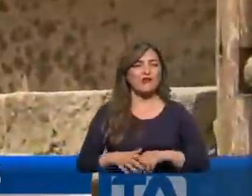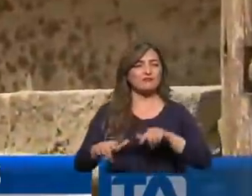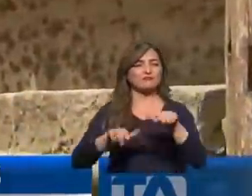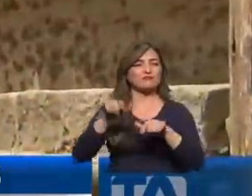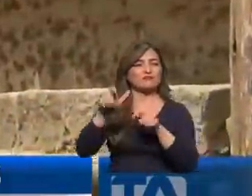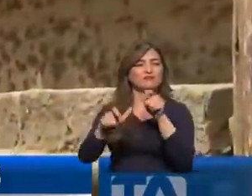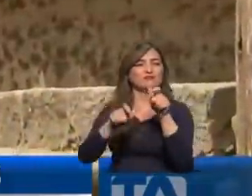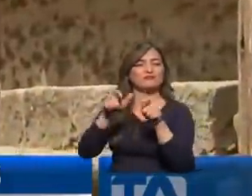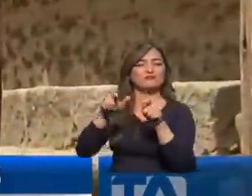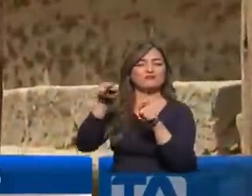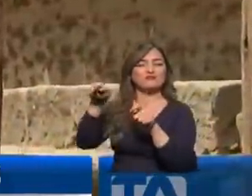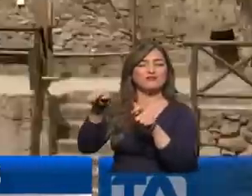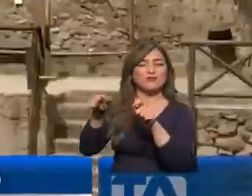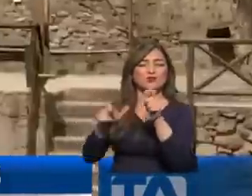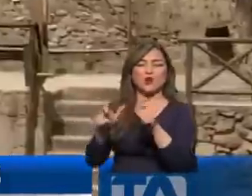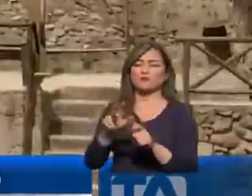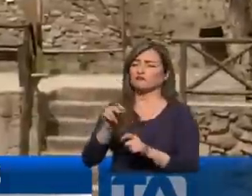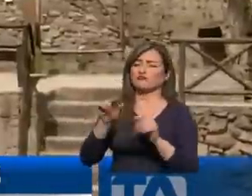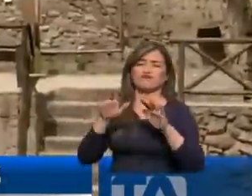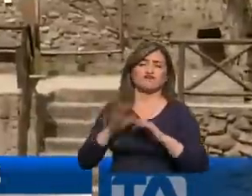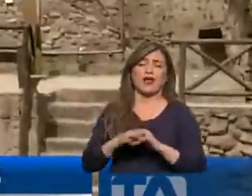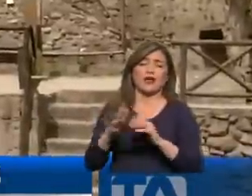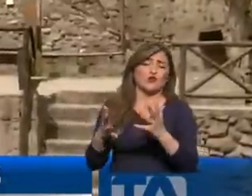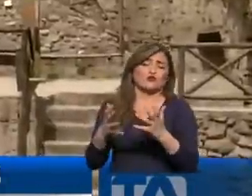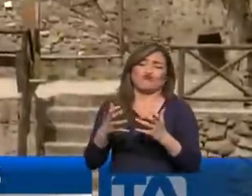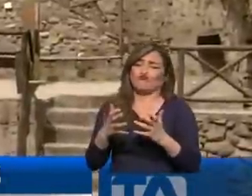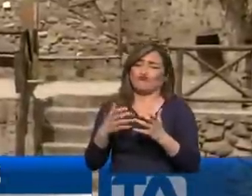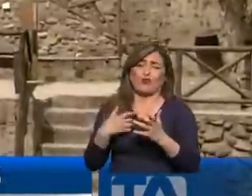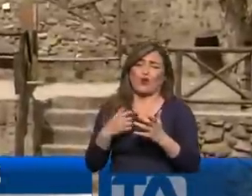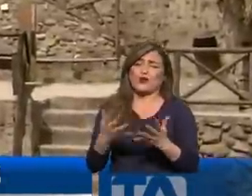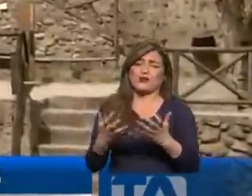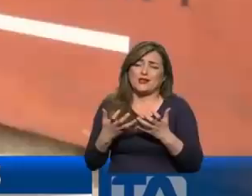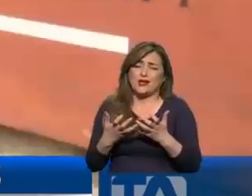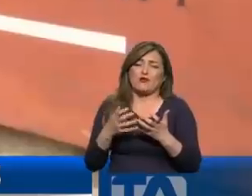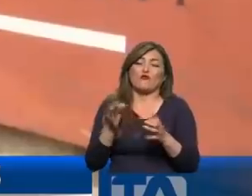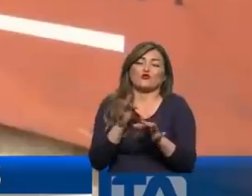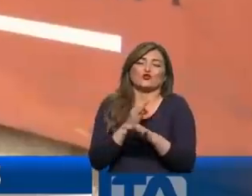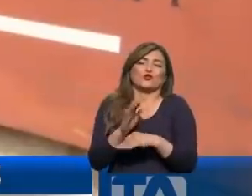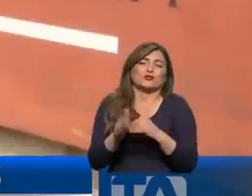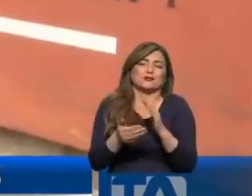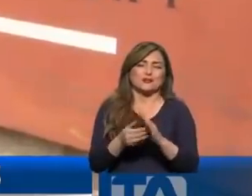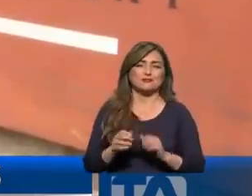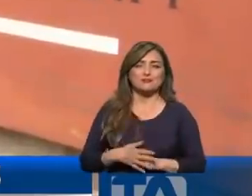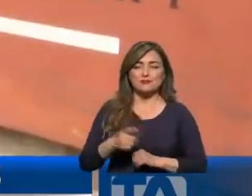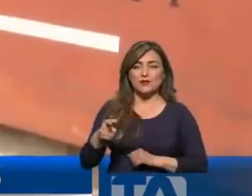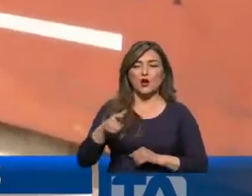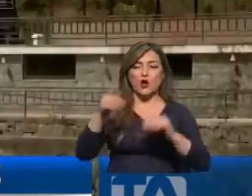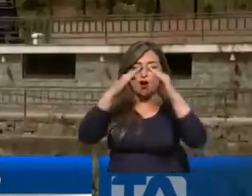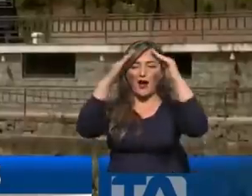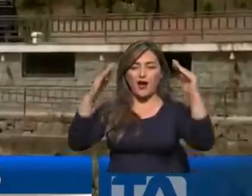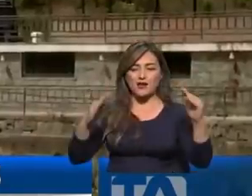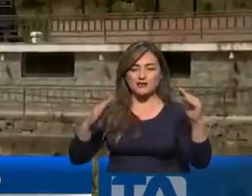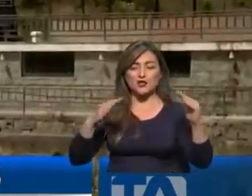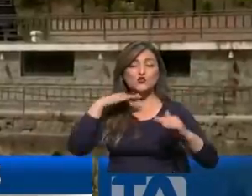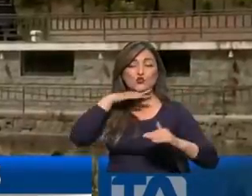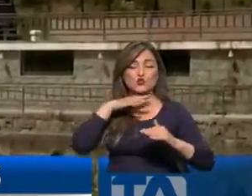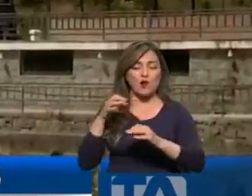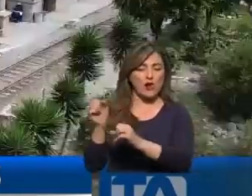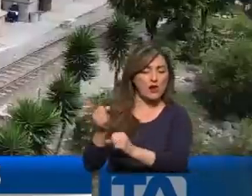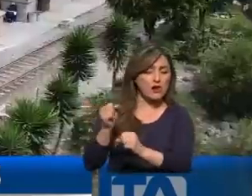quienes se niegan a ver morir el tren y vienen aquí cada día para limpiar el lugar. Hoy vacío. Los durmientes de